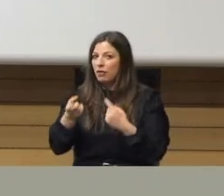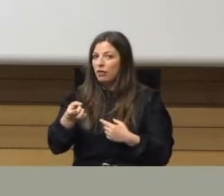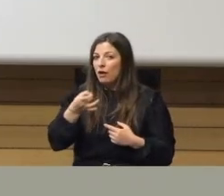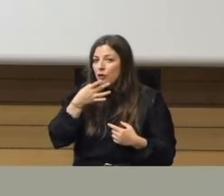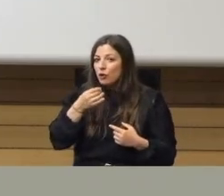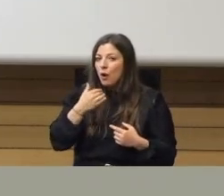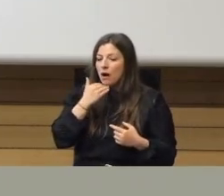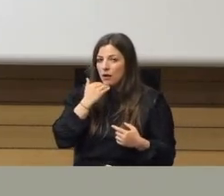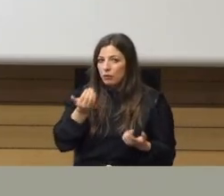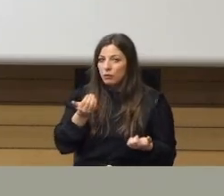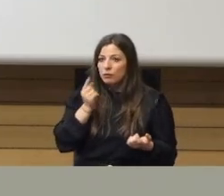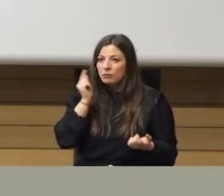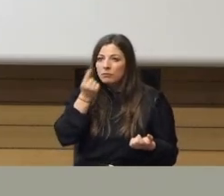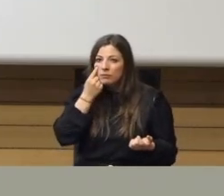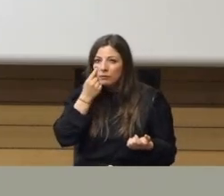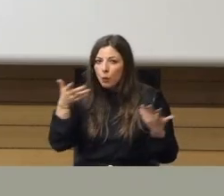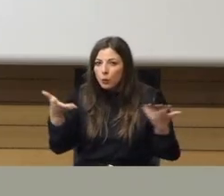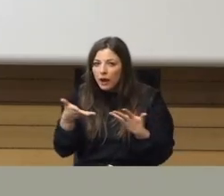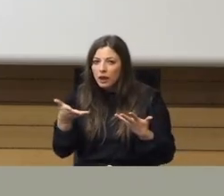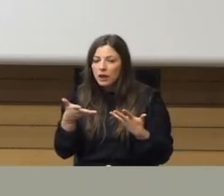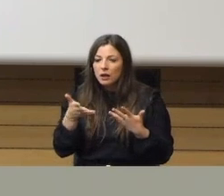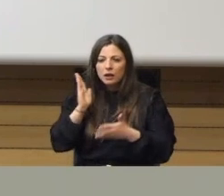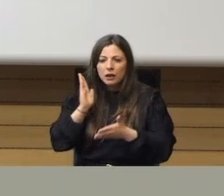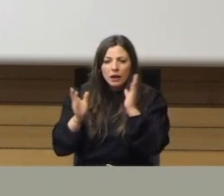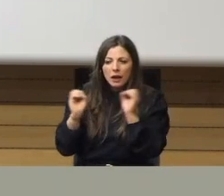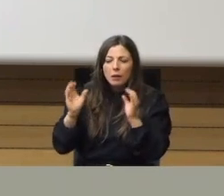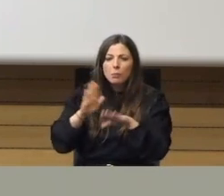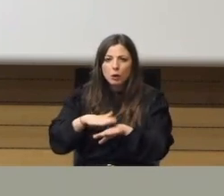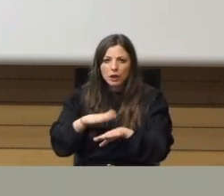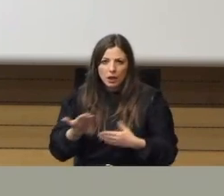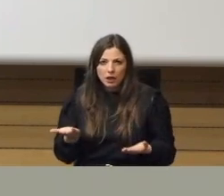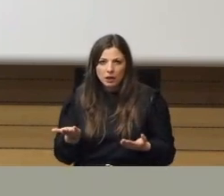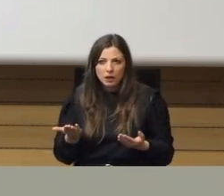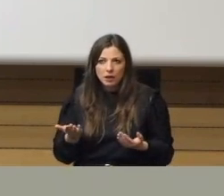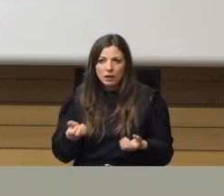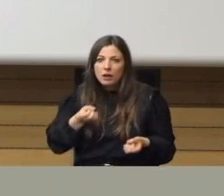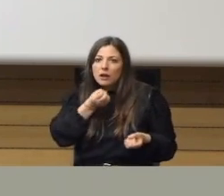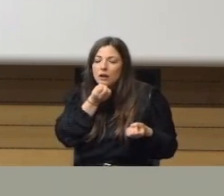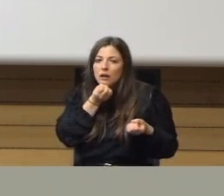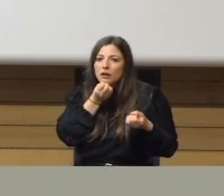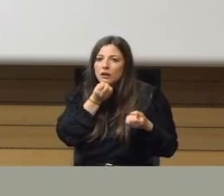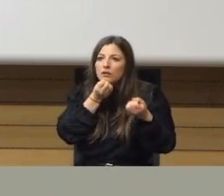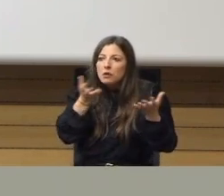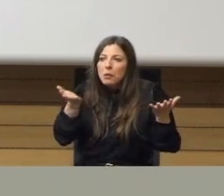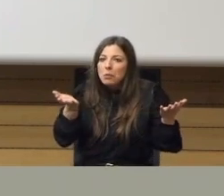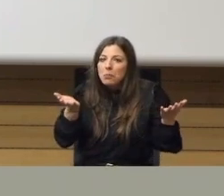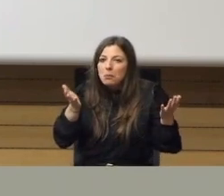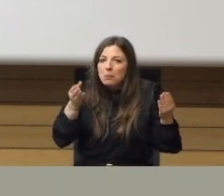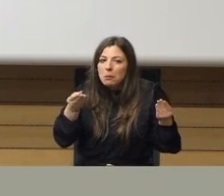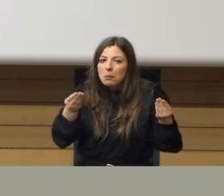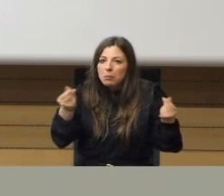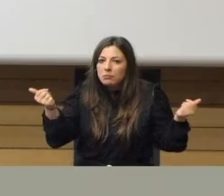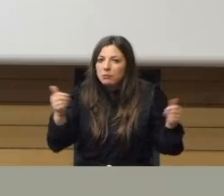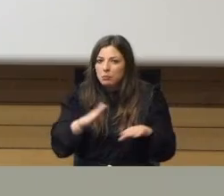urgencia, ¿por qué no se interviene con él? ¿Por qué queda esa información en el aire? El ministerio, por el cual